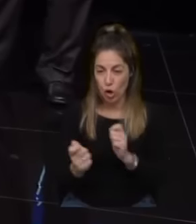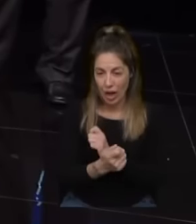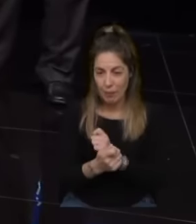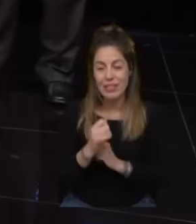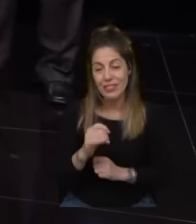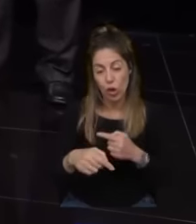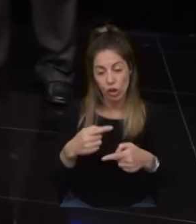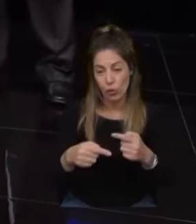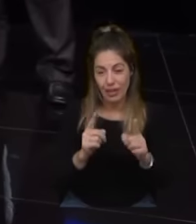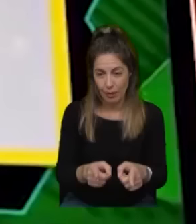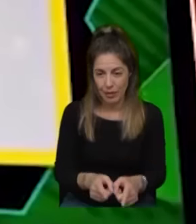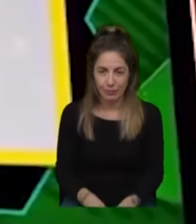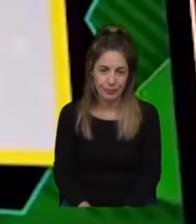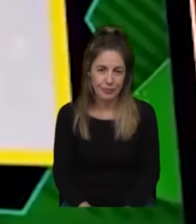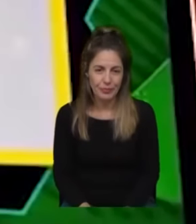así seguirá Marcet.